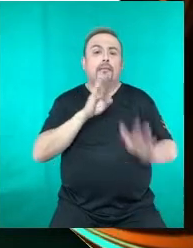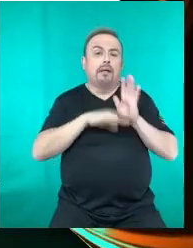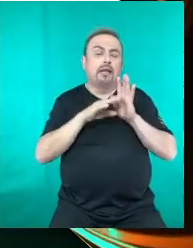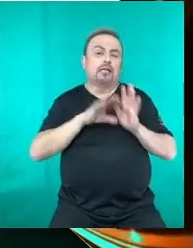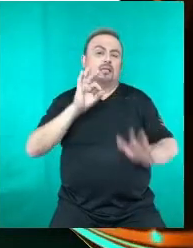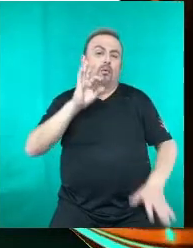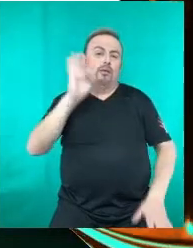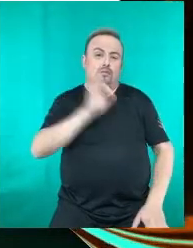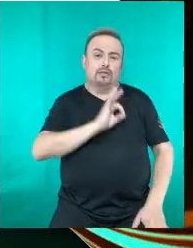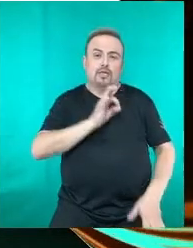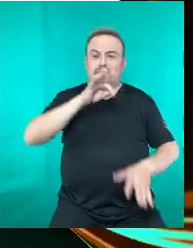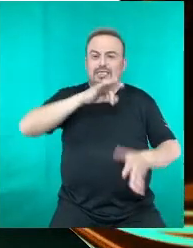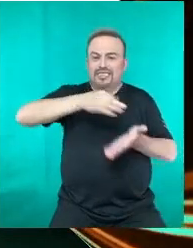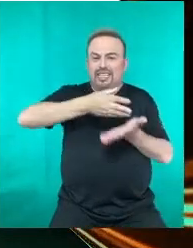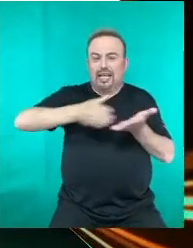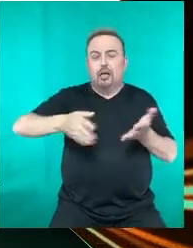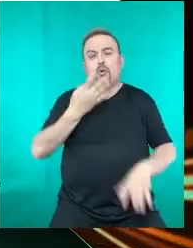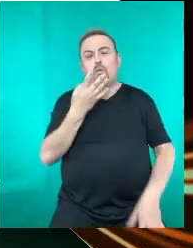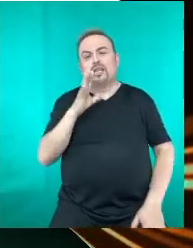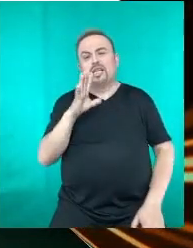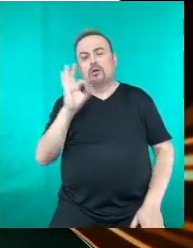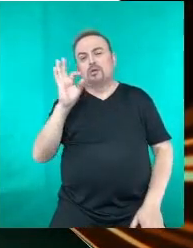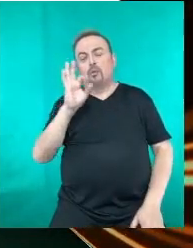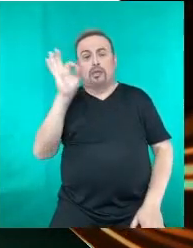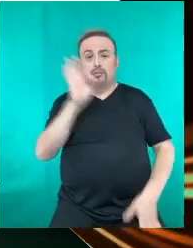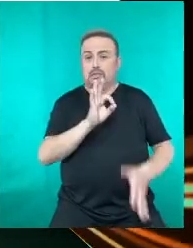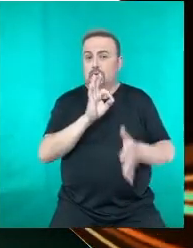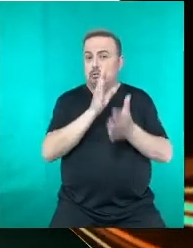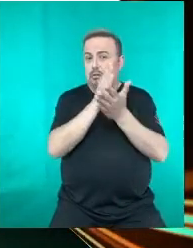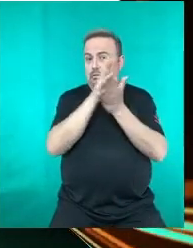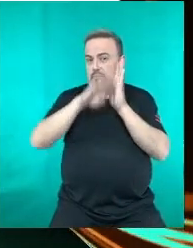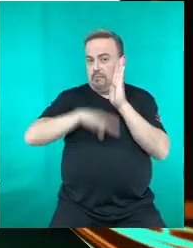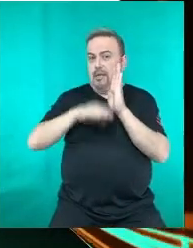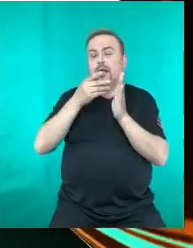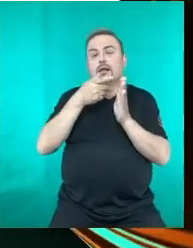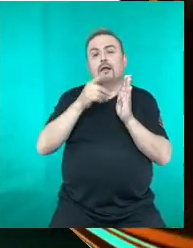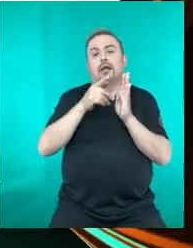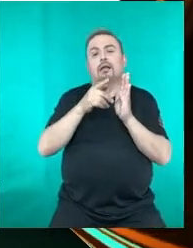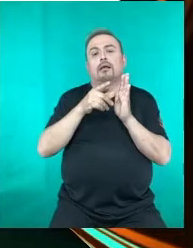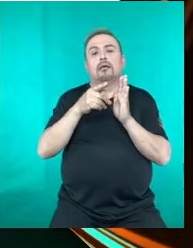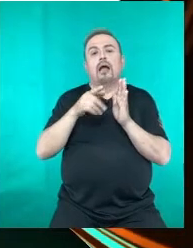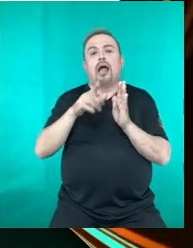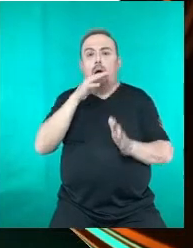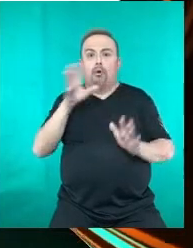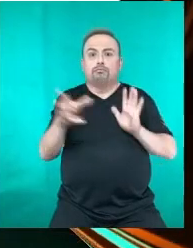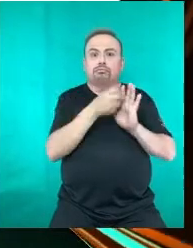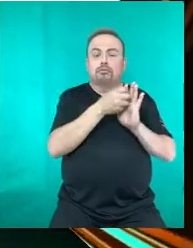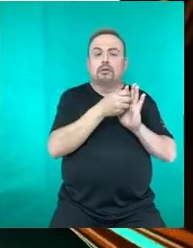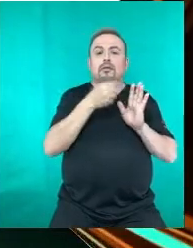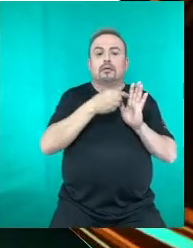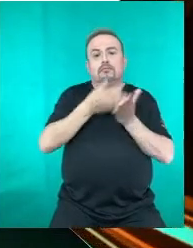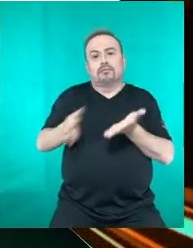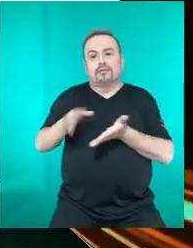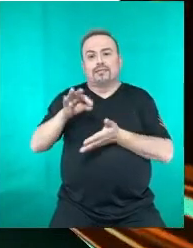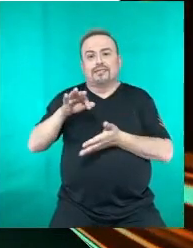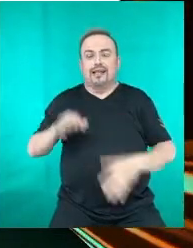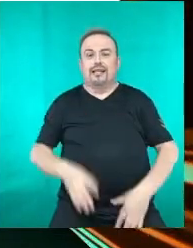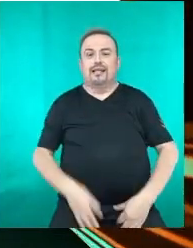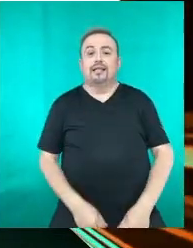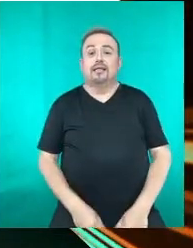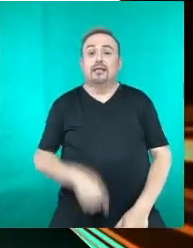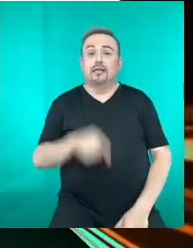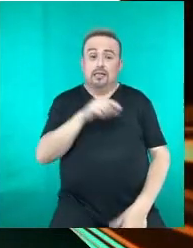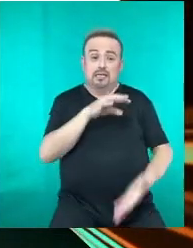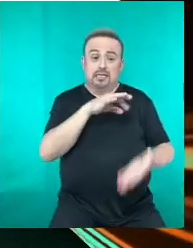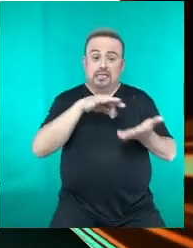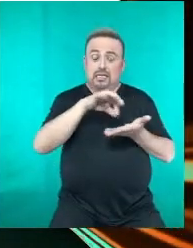50%. Entre el 45 a un 50% podemos decir que es la recuperación de agua. Esta salmuera entra